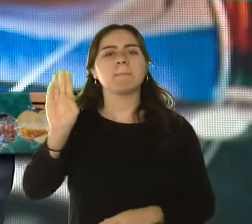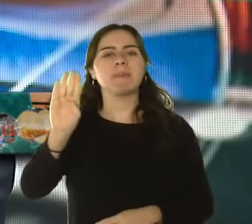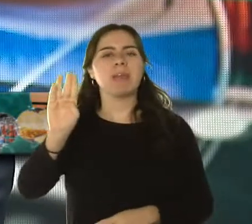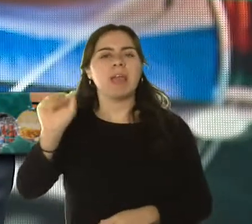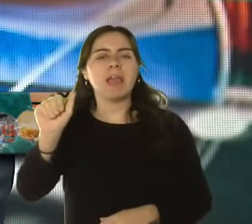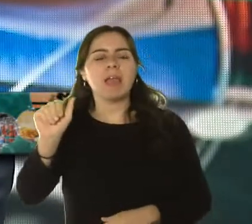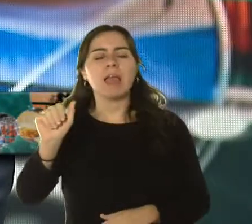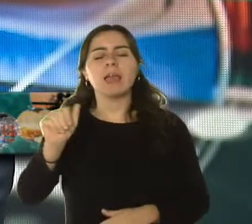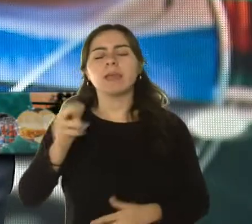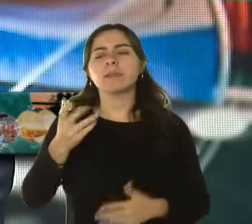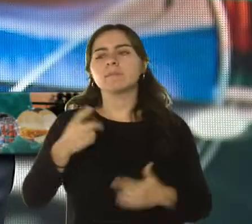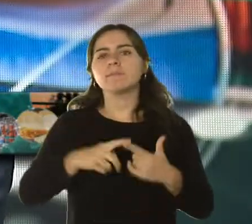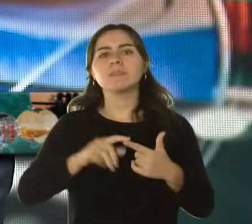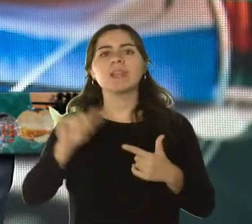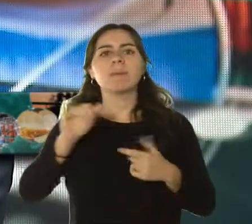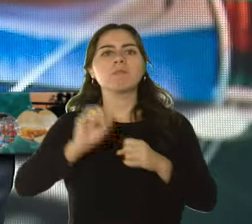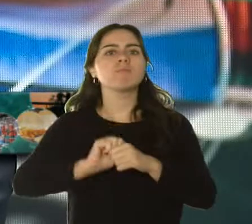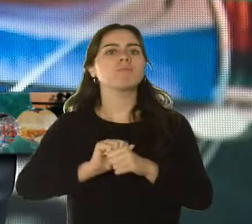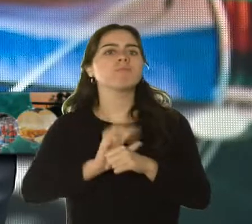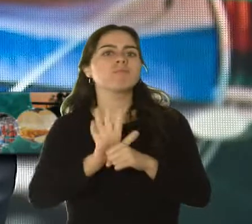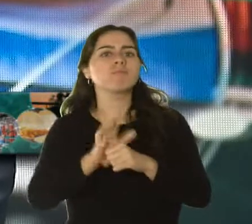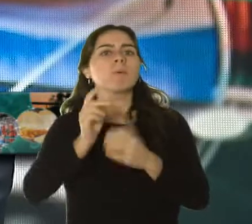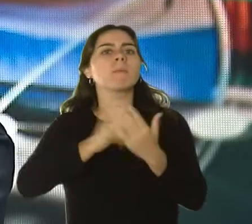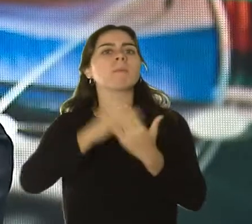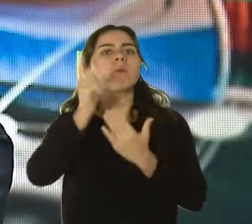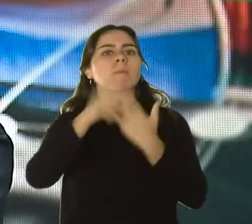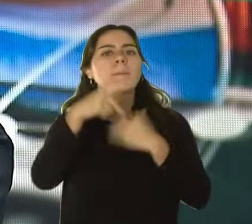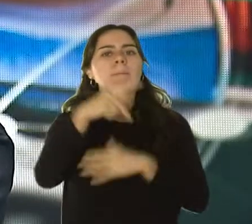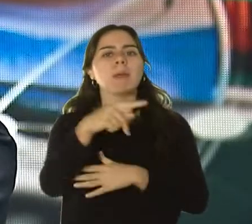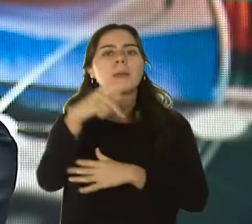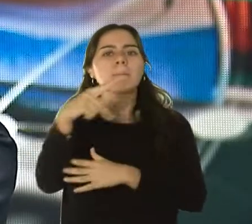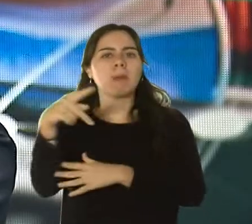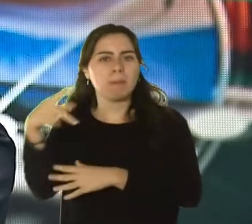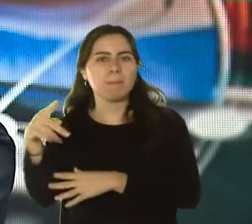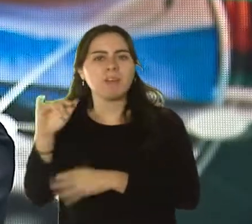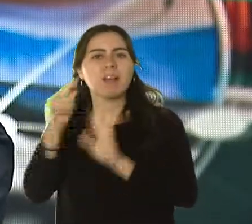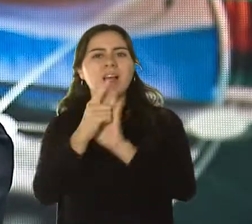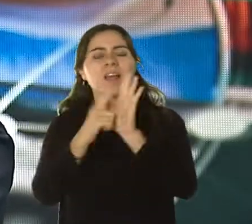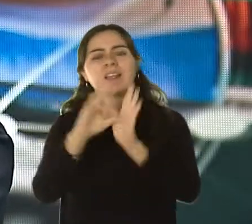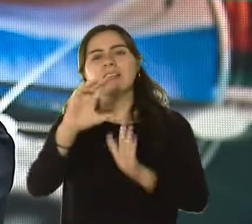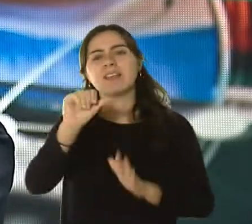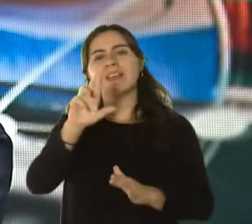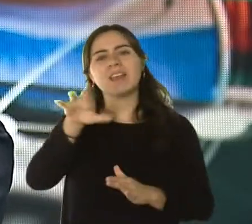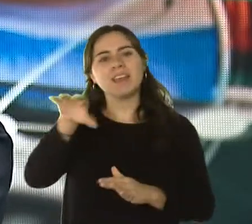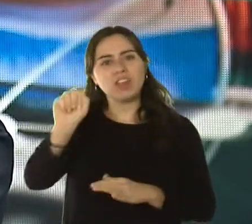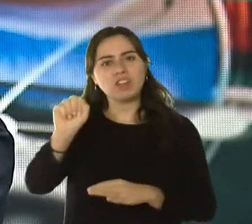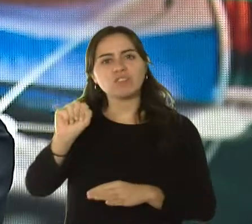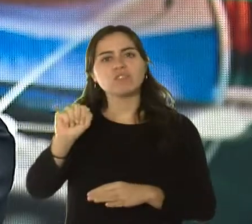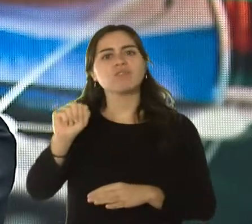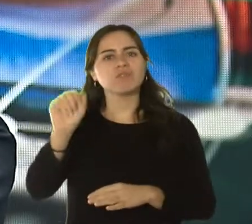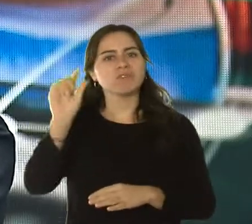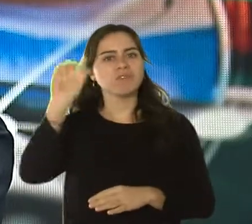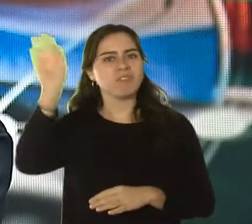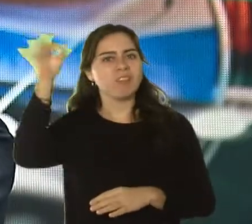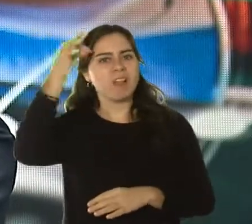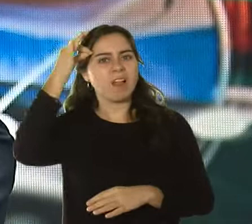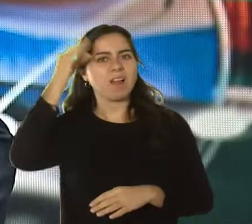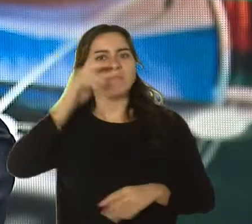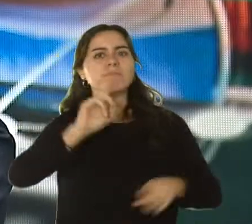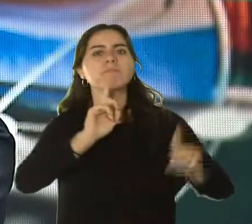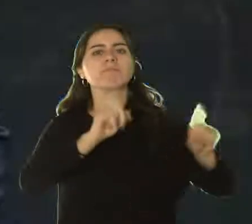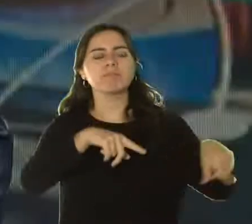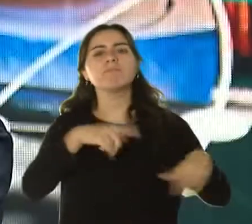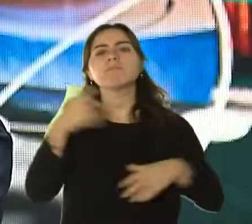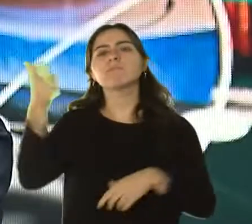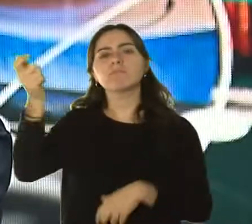han conseguido ayuda de la pandemia bajo los programas del PPP, bajo la ley CARES que enactó el gobierno federal, el